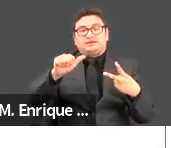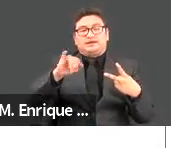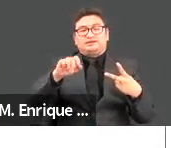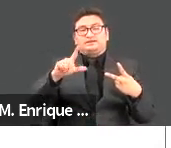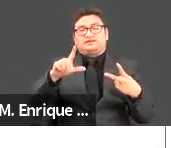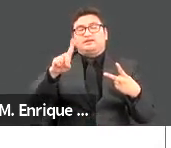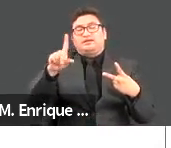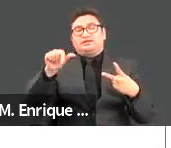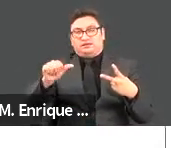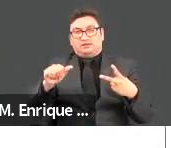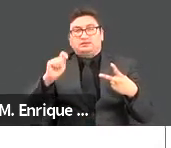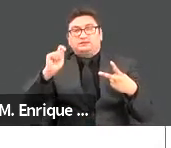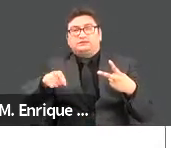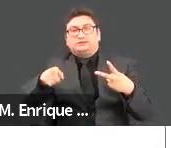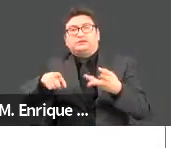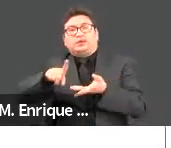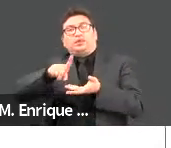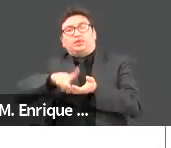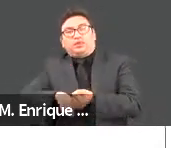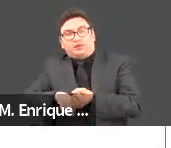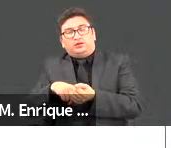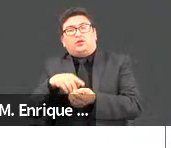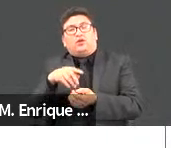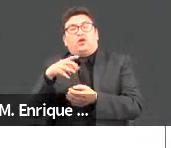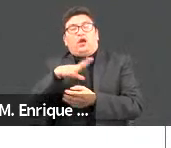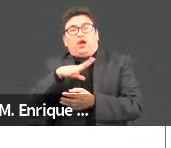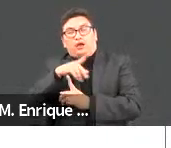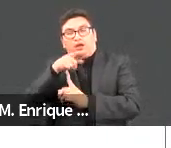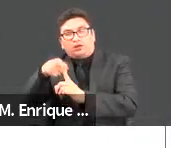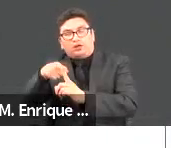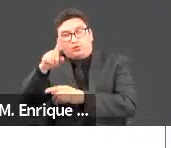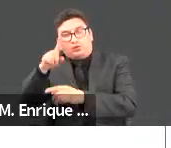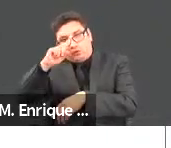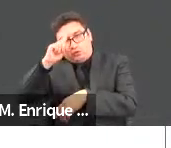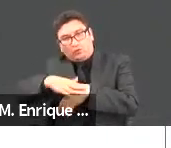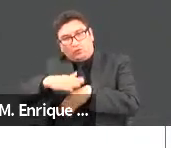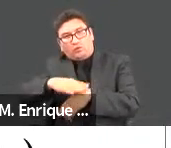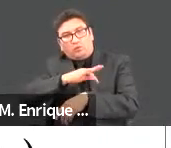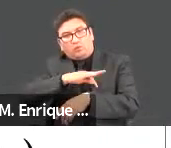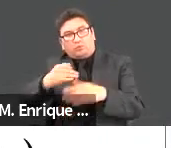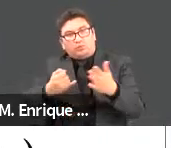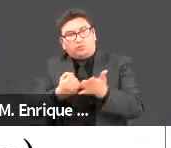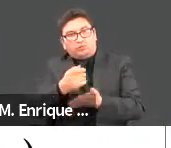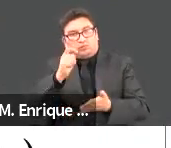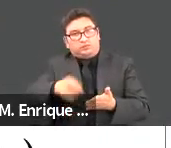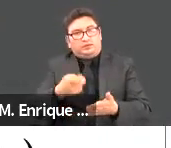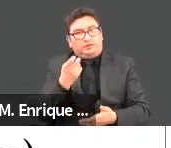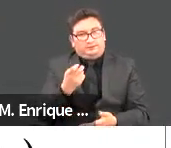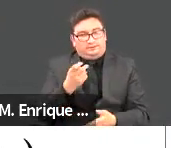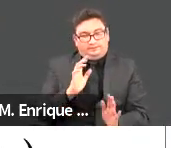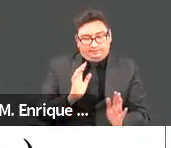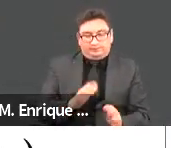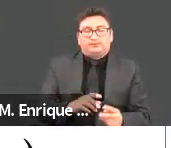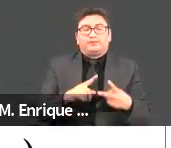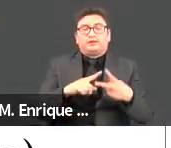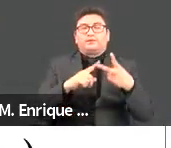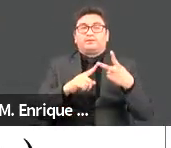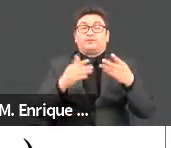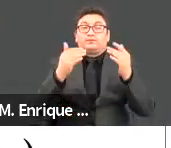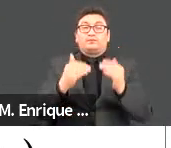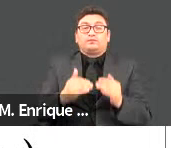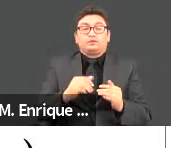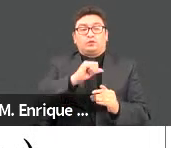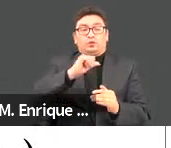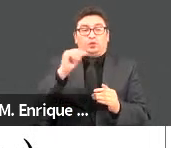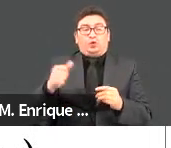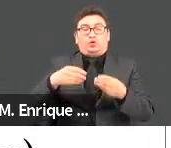únicamente contiene un criterio orientador, ¿sí? Bien, ahora pasaremos a ver rápidamente